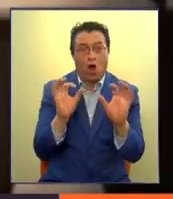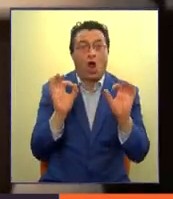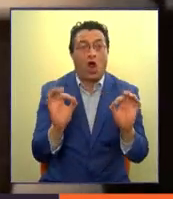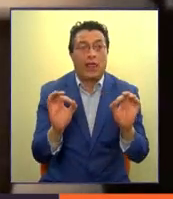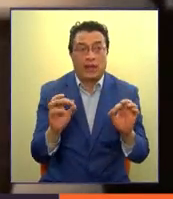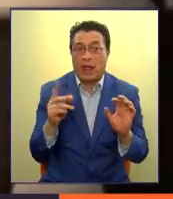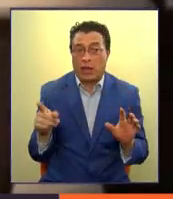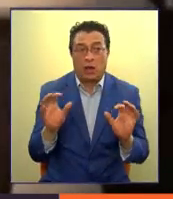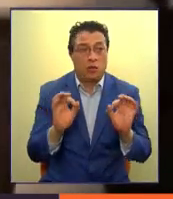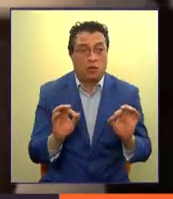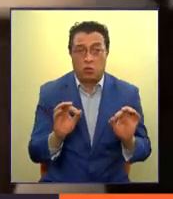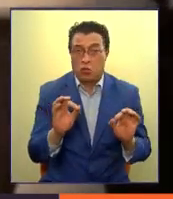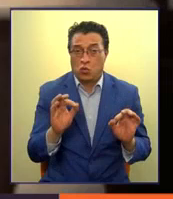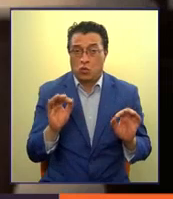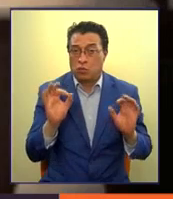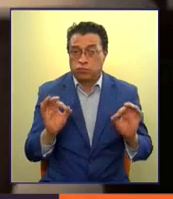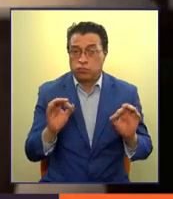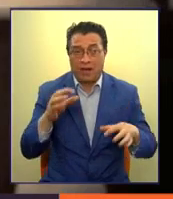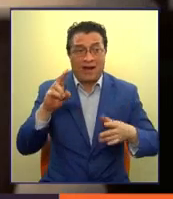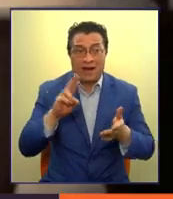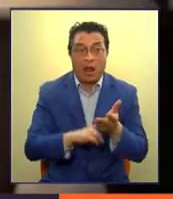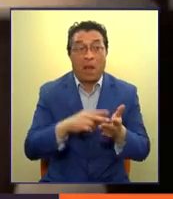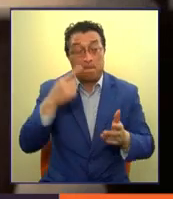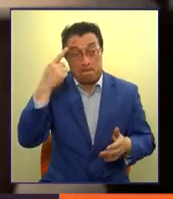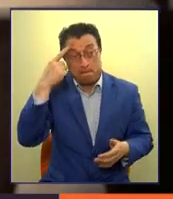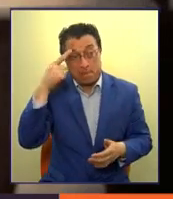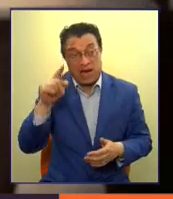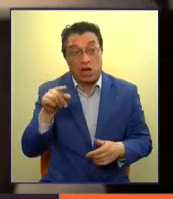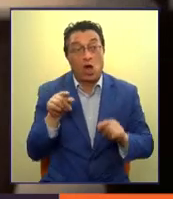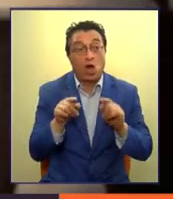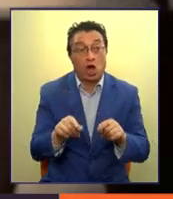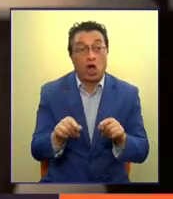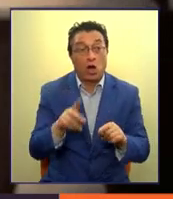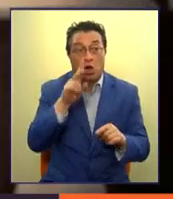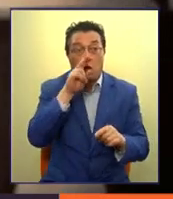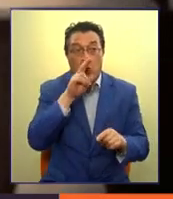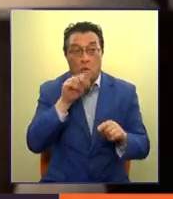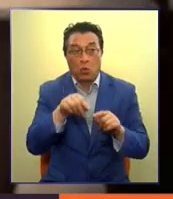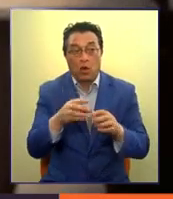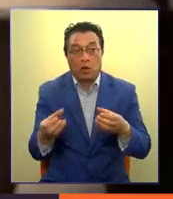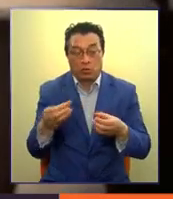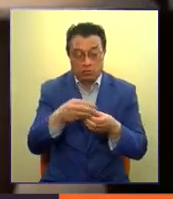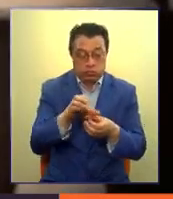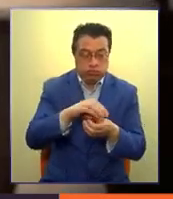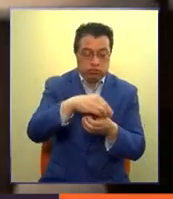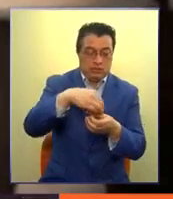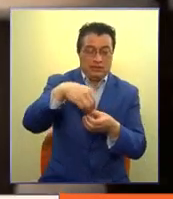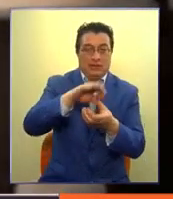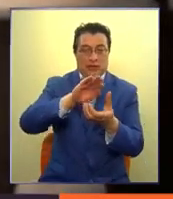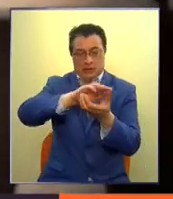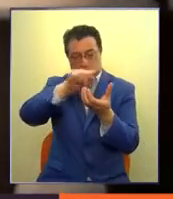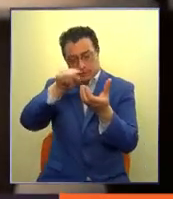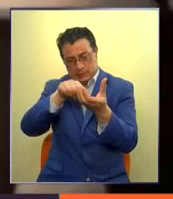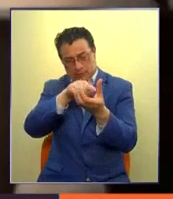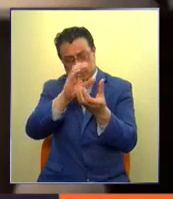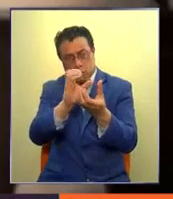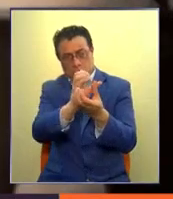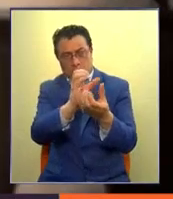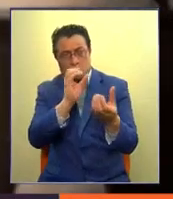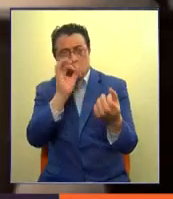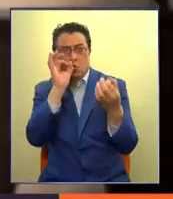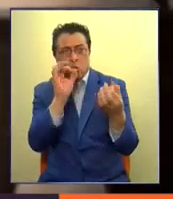ella, pero como si se le hiciera una camisa interna, ya con las medidas